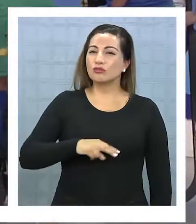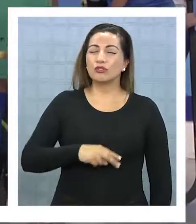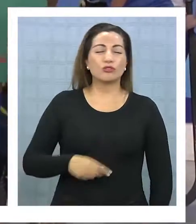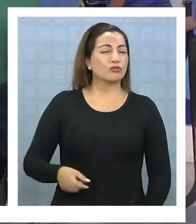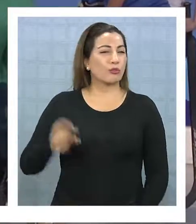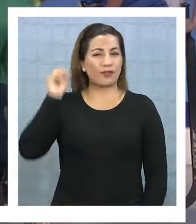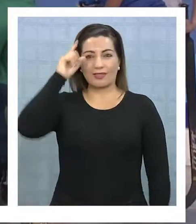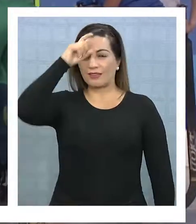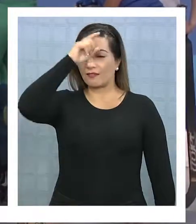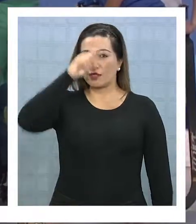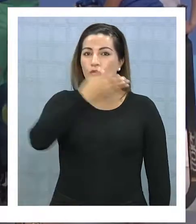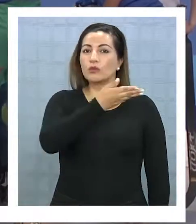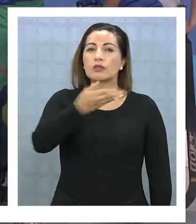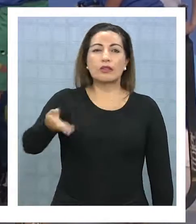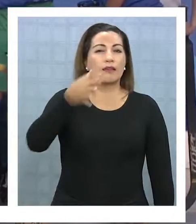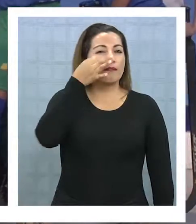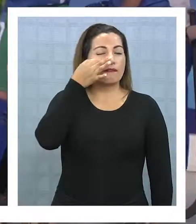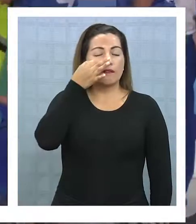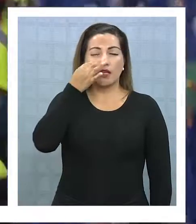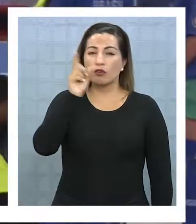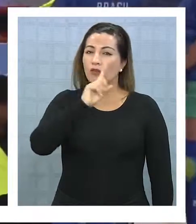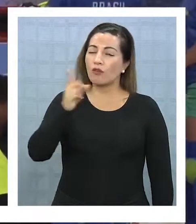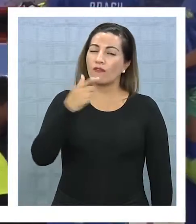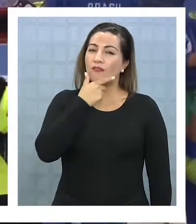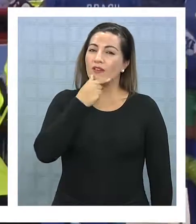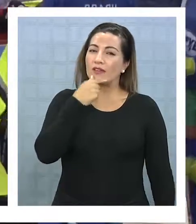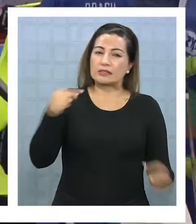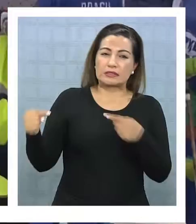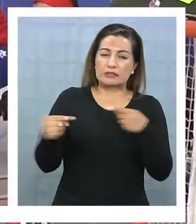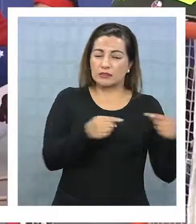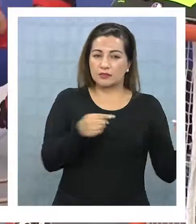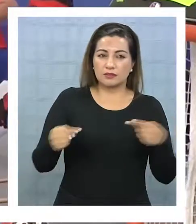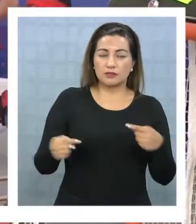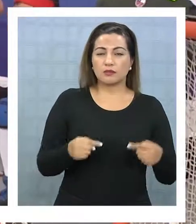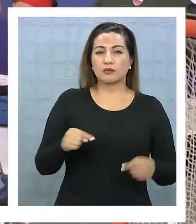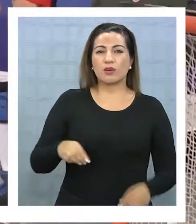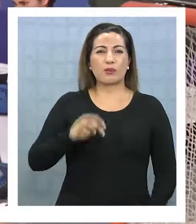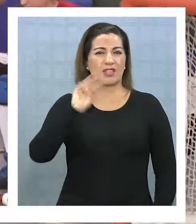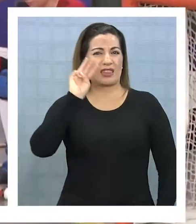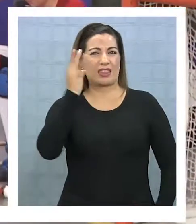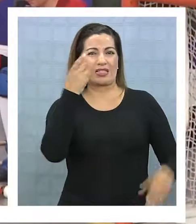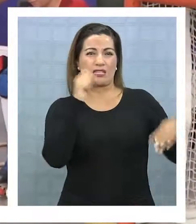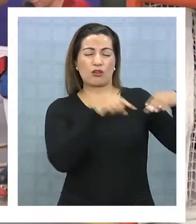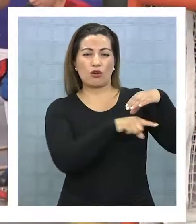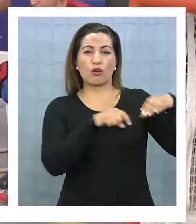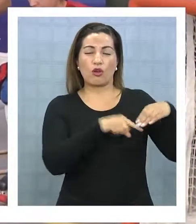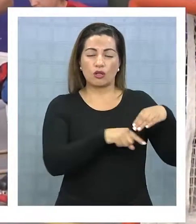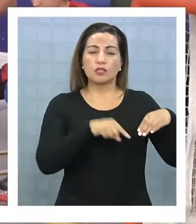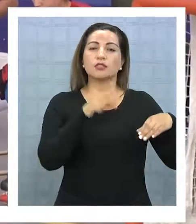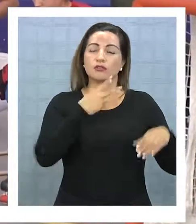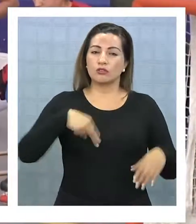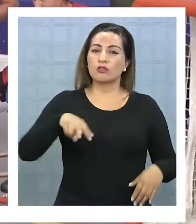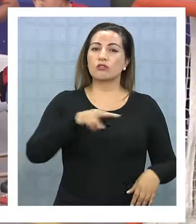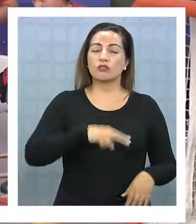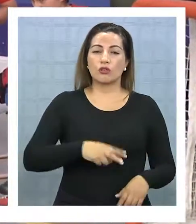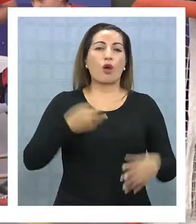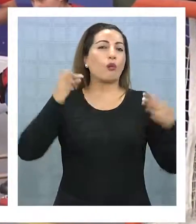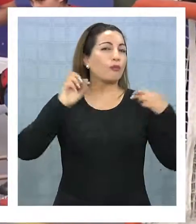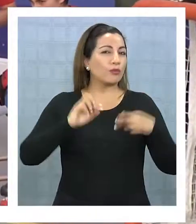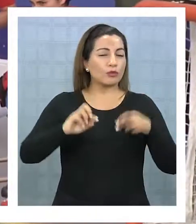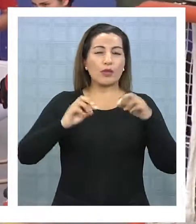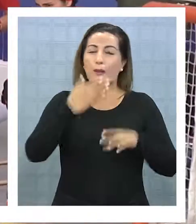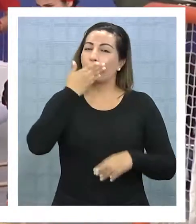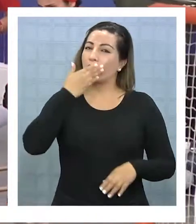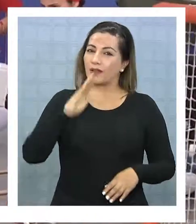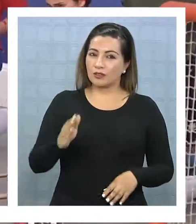compleja. El partido de gobierno no fue fácil. Justamente creo que en ese punto, tercer gol, se nos empiezan a abrir un poco más las posibilidades, pero